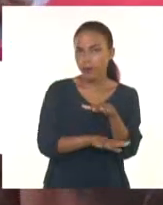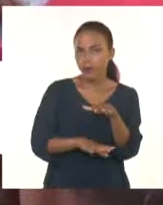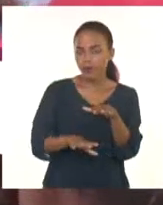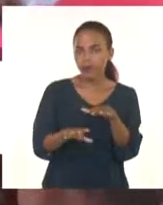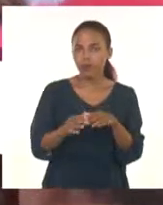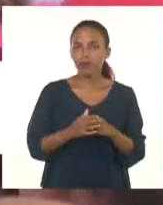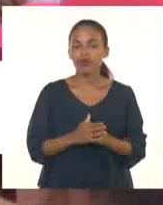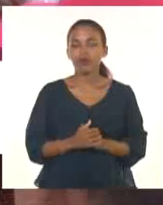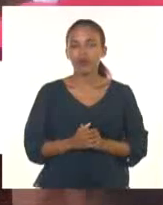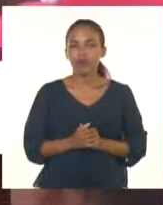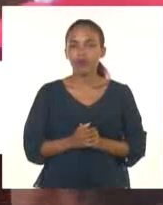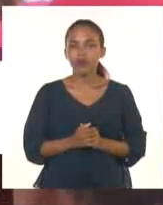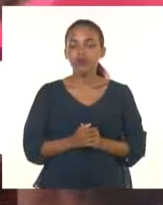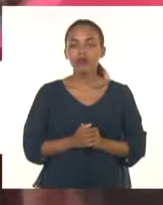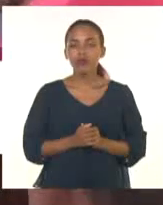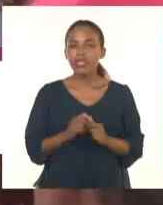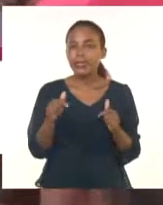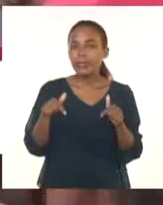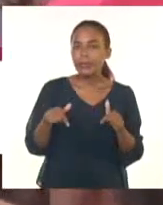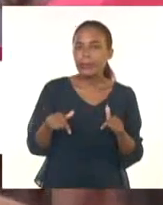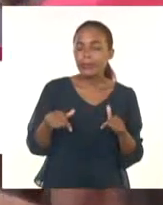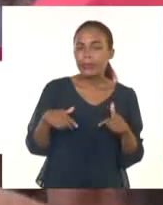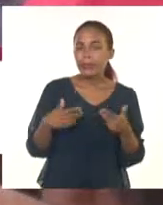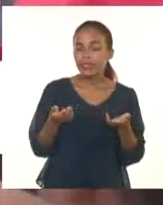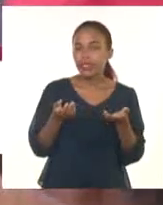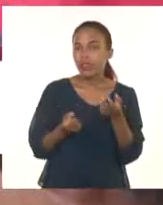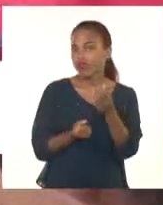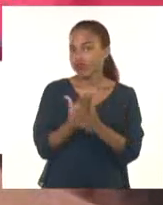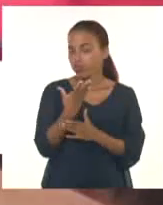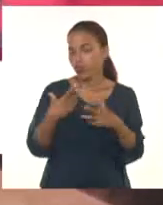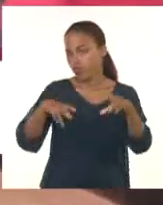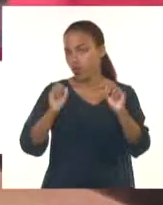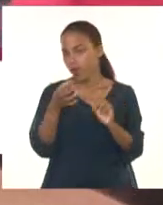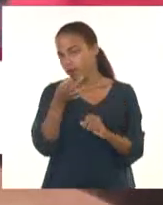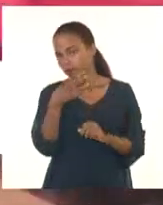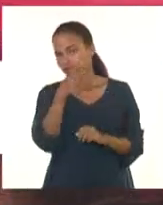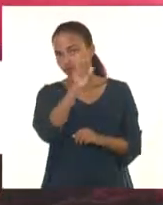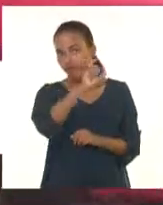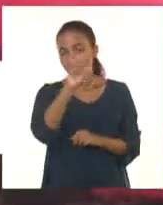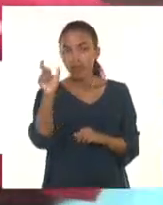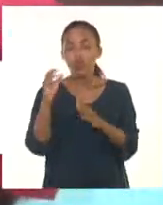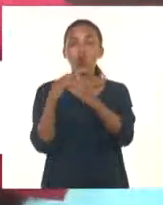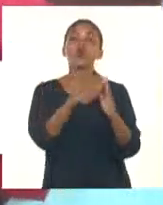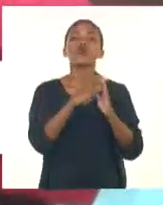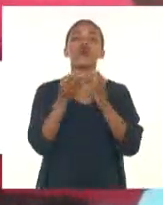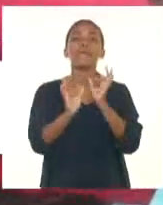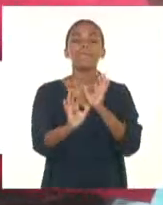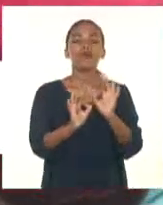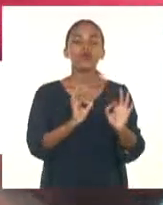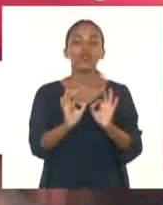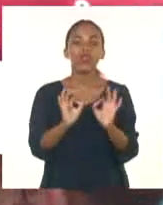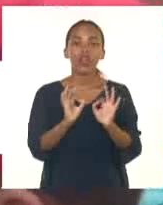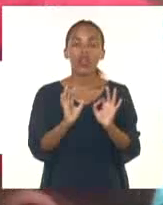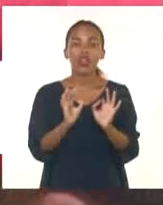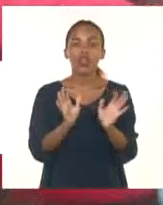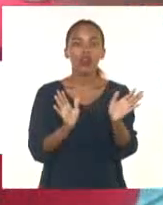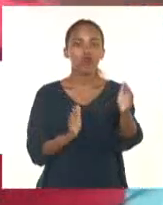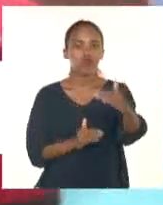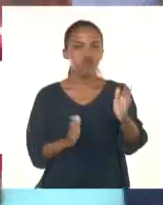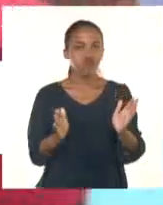lejos. Estamos ahora para una nueva farmacia para acá. Pero la comunidad está protegida con un sistema de mensajería. Ah, tiene un sistema de